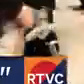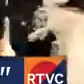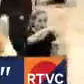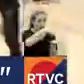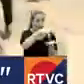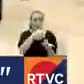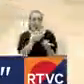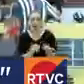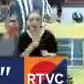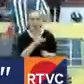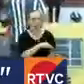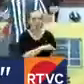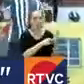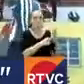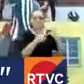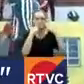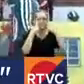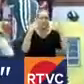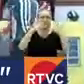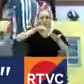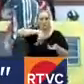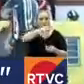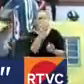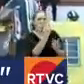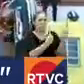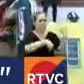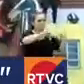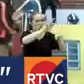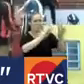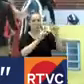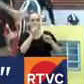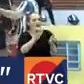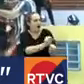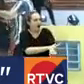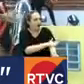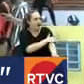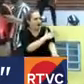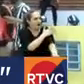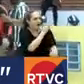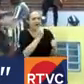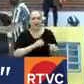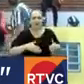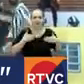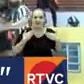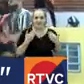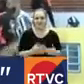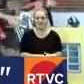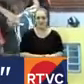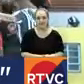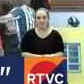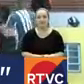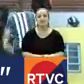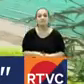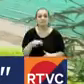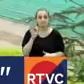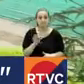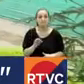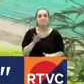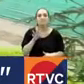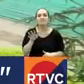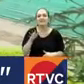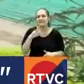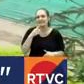más por espectáculo. Las acrobacias hacen que el público se emocione y estalle de alegría. Los investigadores hablan de